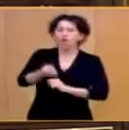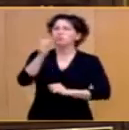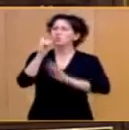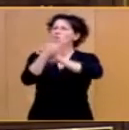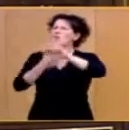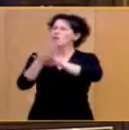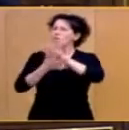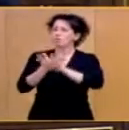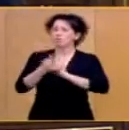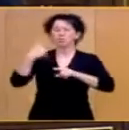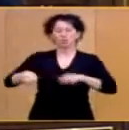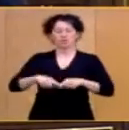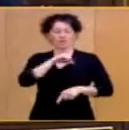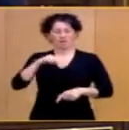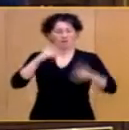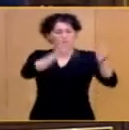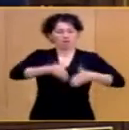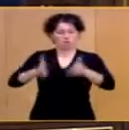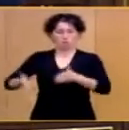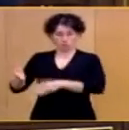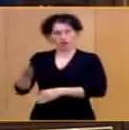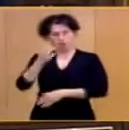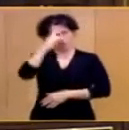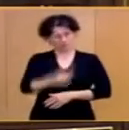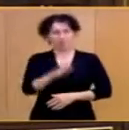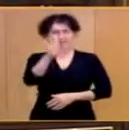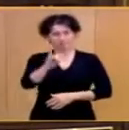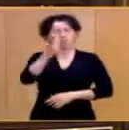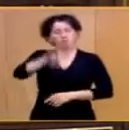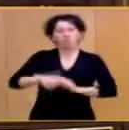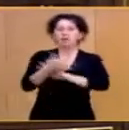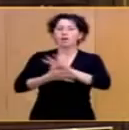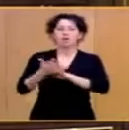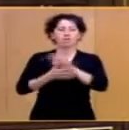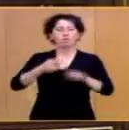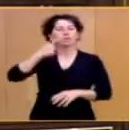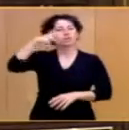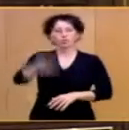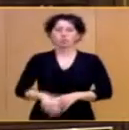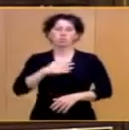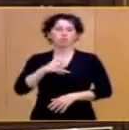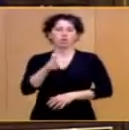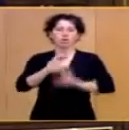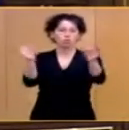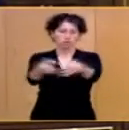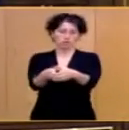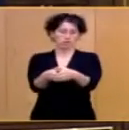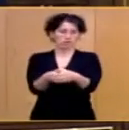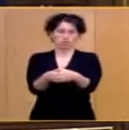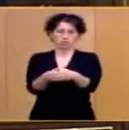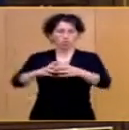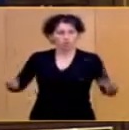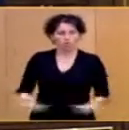opción individual que, sin lugar a dudas, hay que respetar. Estamos también ante una cuestión de reconocimiento de derechos colectivos, de